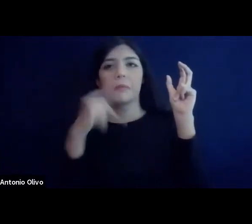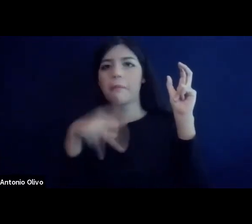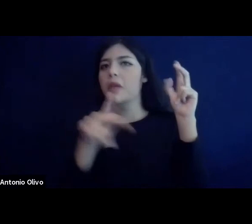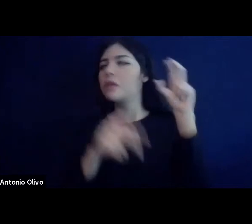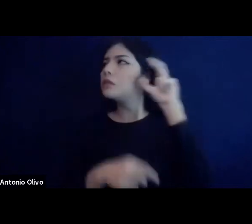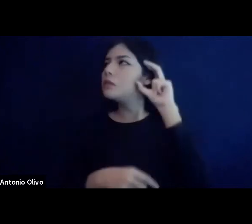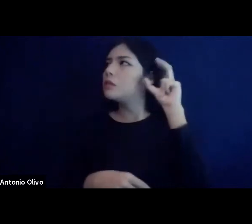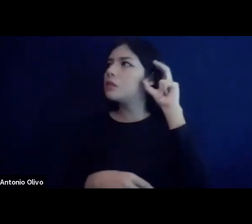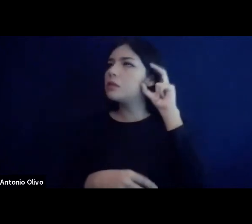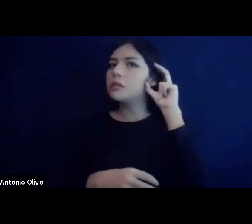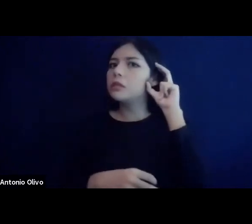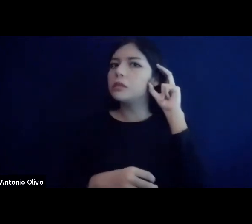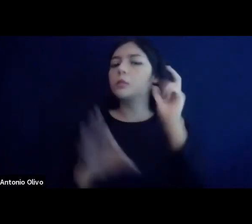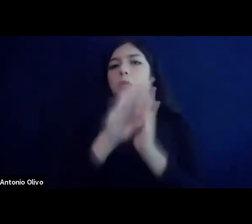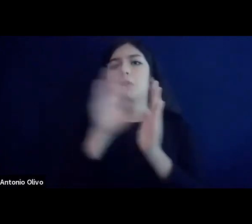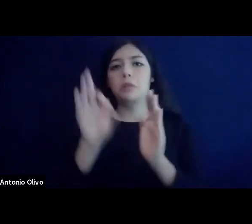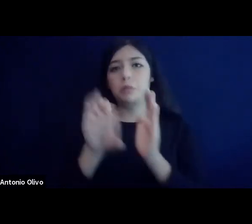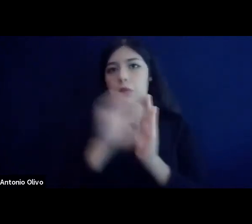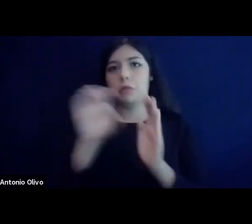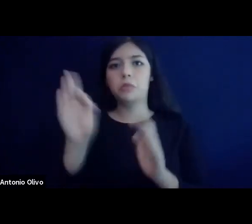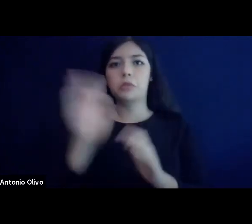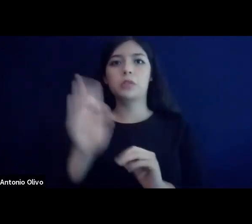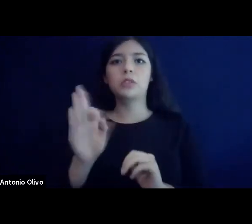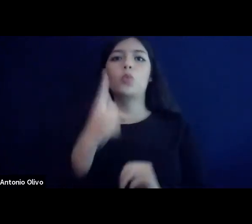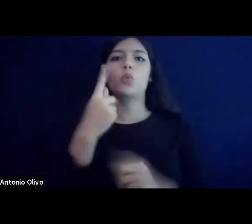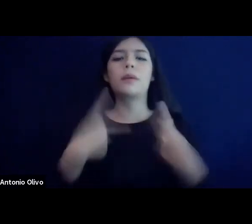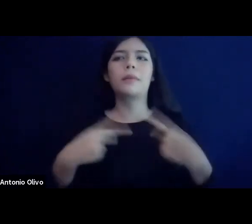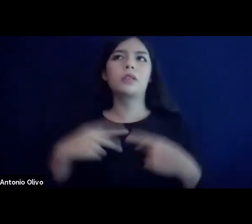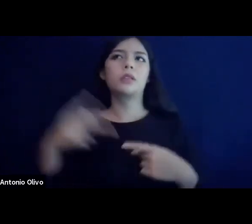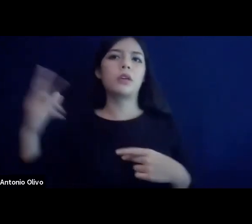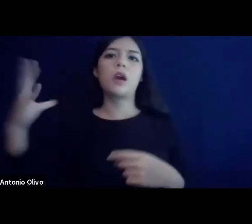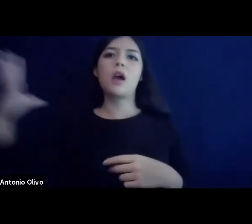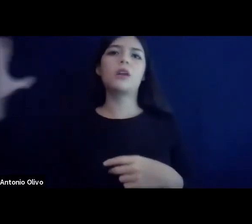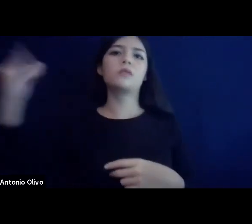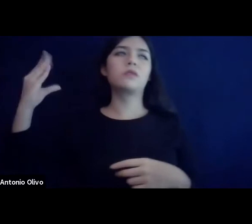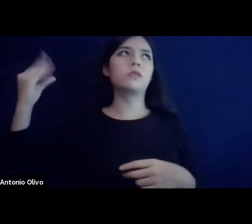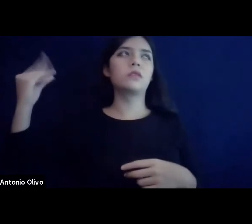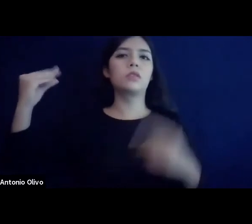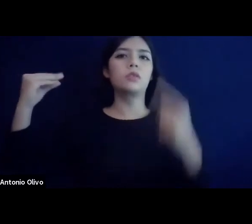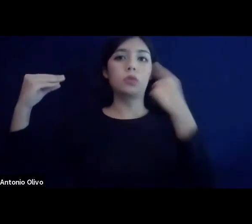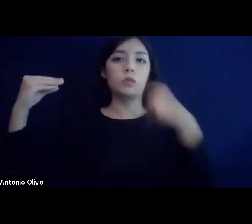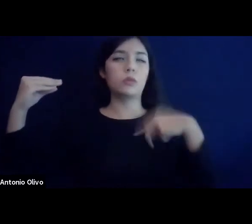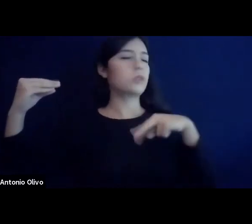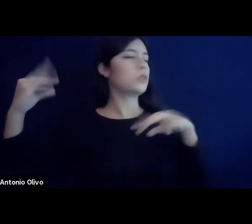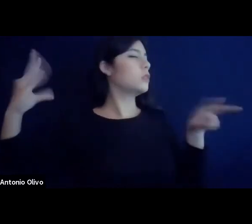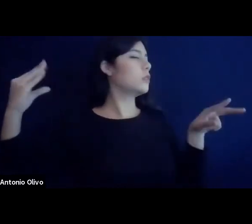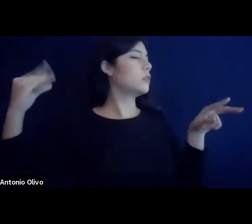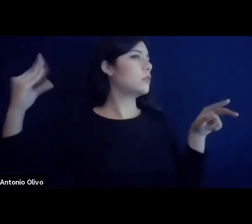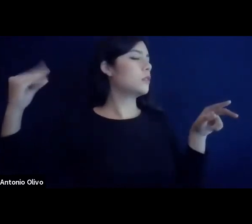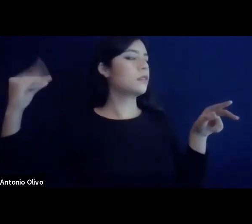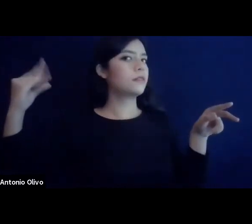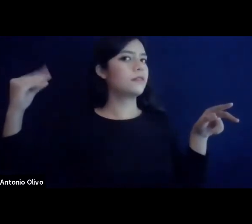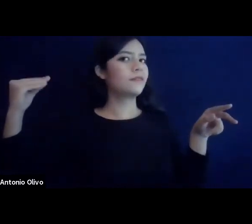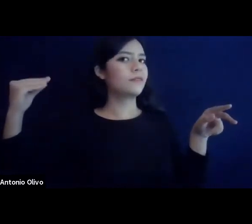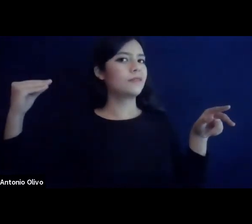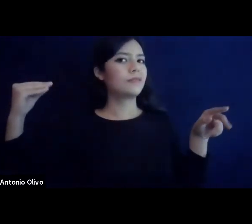no lo suficientemente rápido como para que yo pueda andar sola en las calles y entre tanto tráfico.